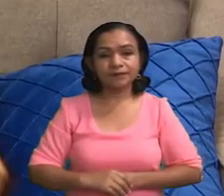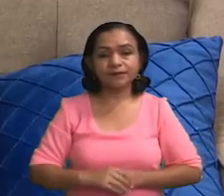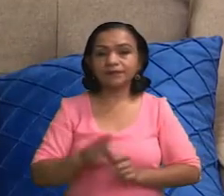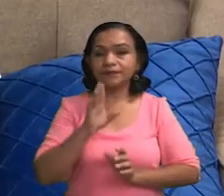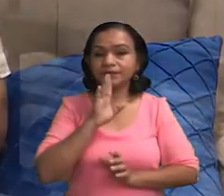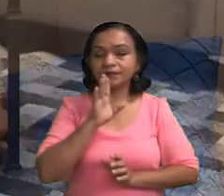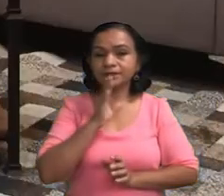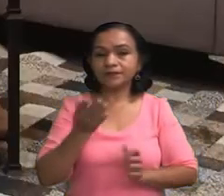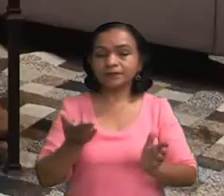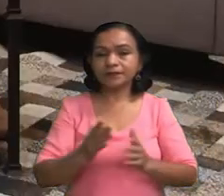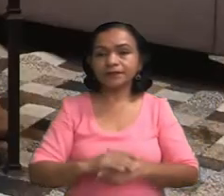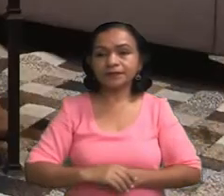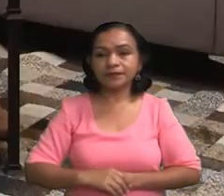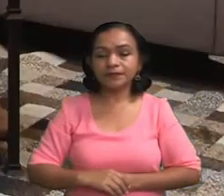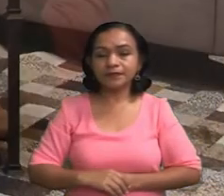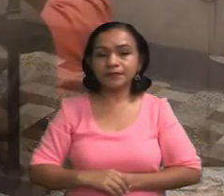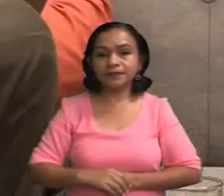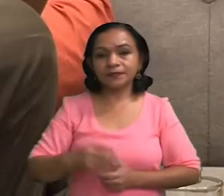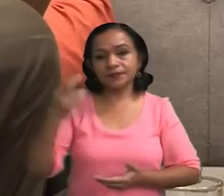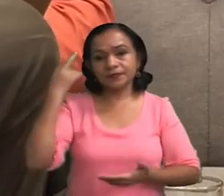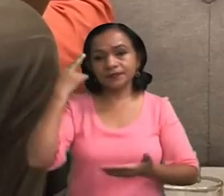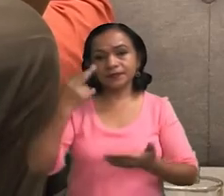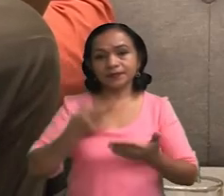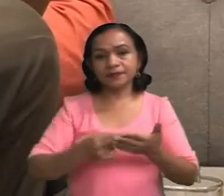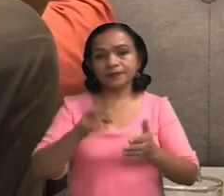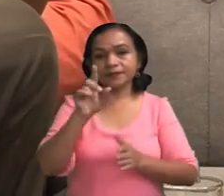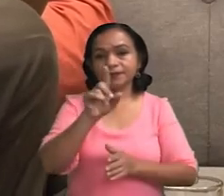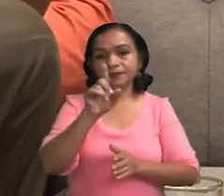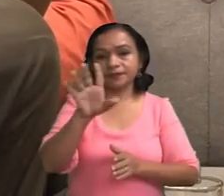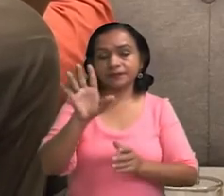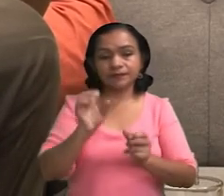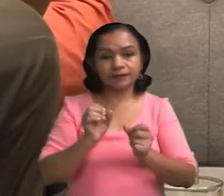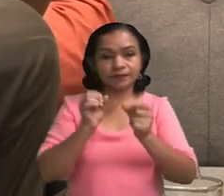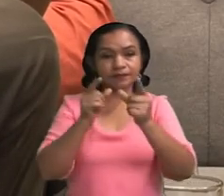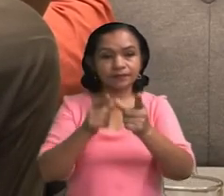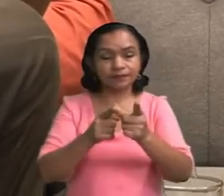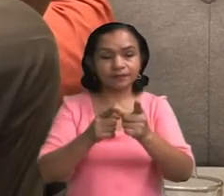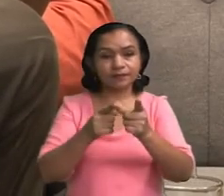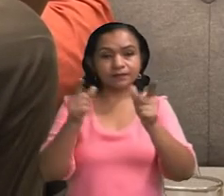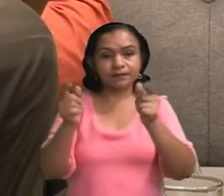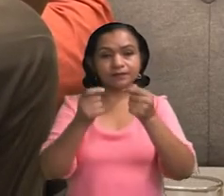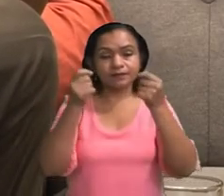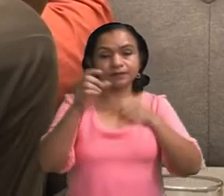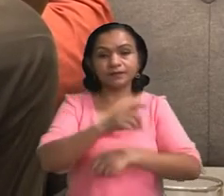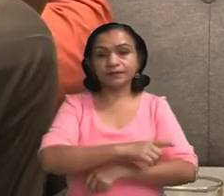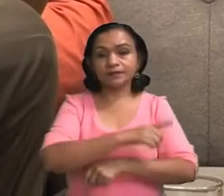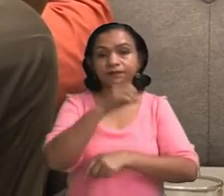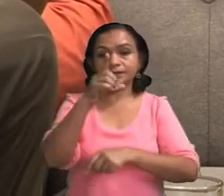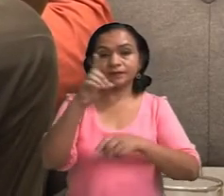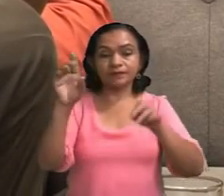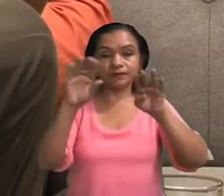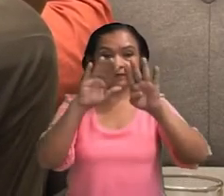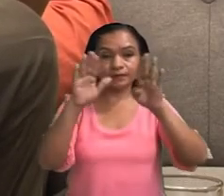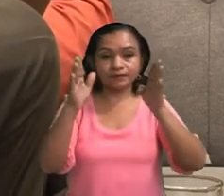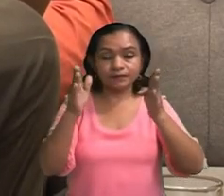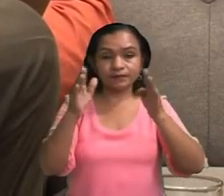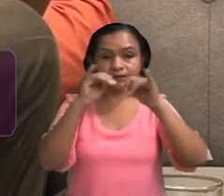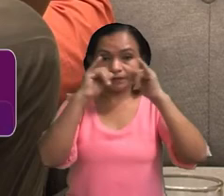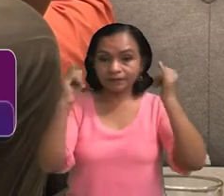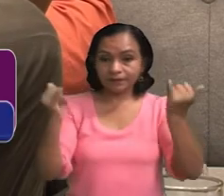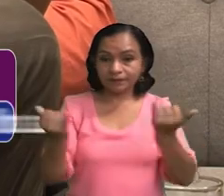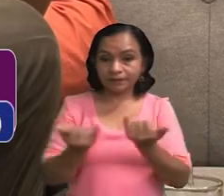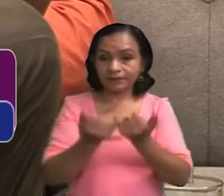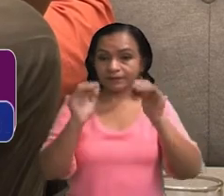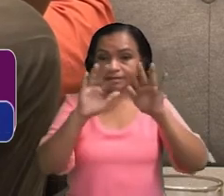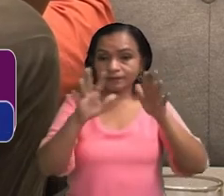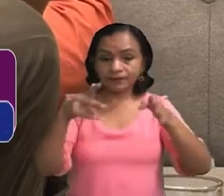este video. Bueno, recordemos que el 15 de octubre estuvimos celebrando el Día Internacional de la Mujer Rural y el